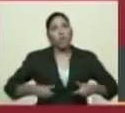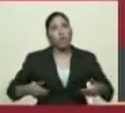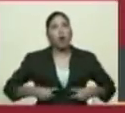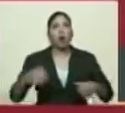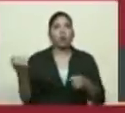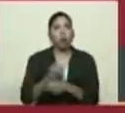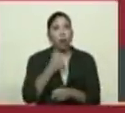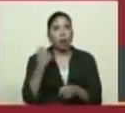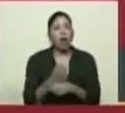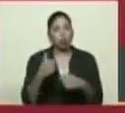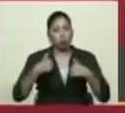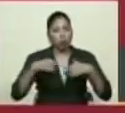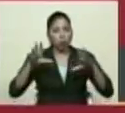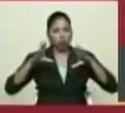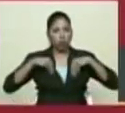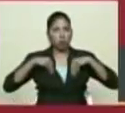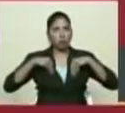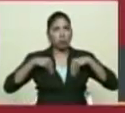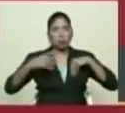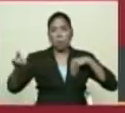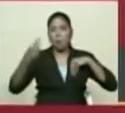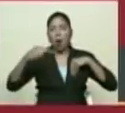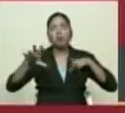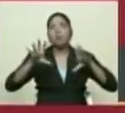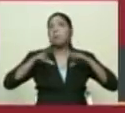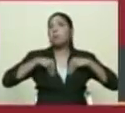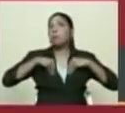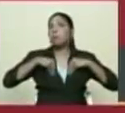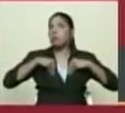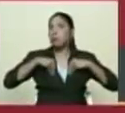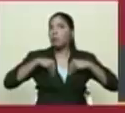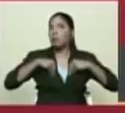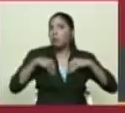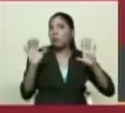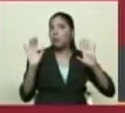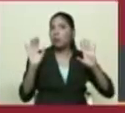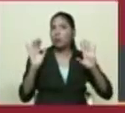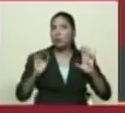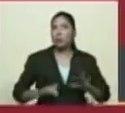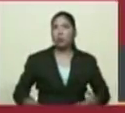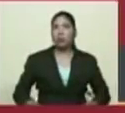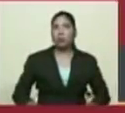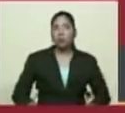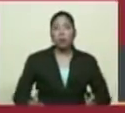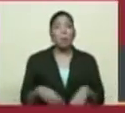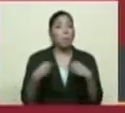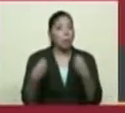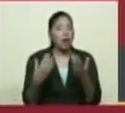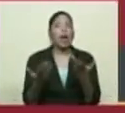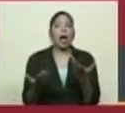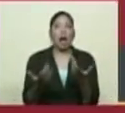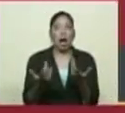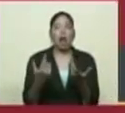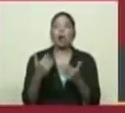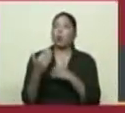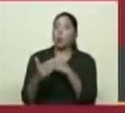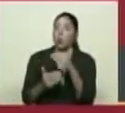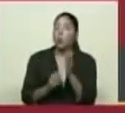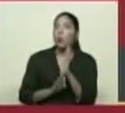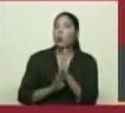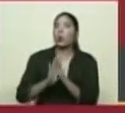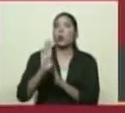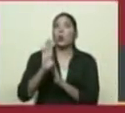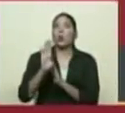Por eso asumo la crítica y la autocrítica para lo constructivo, para construir, no